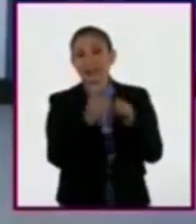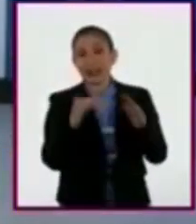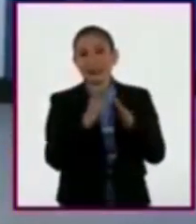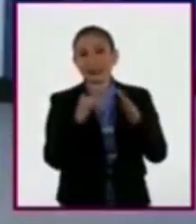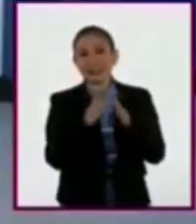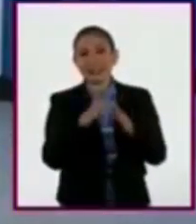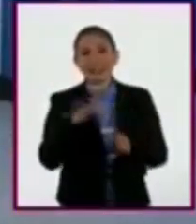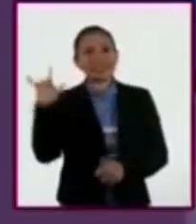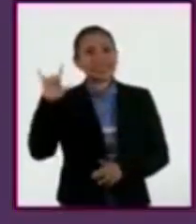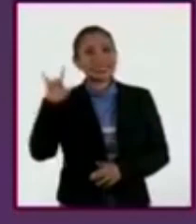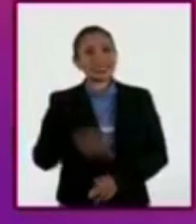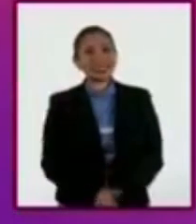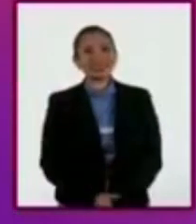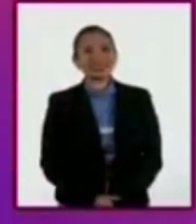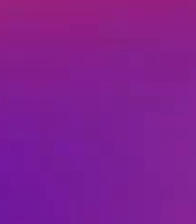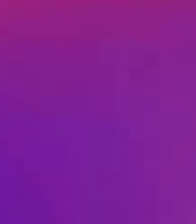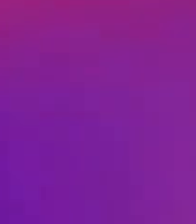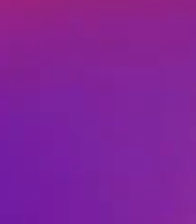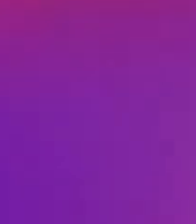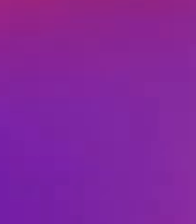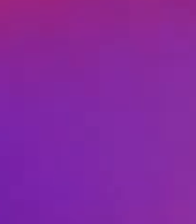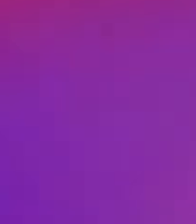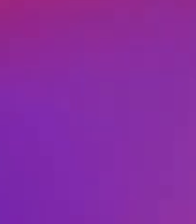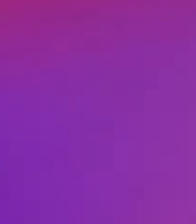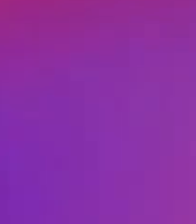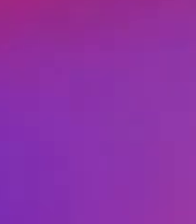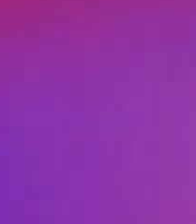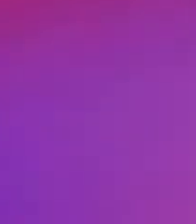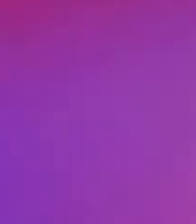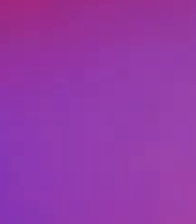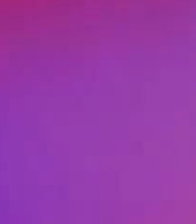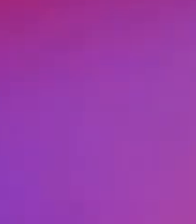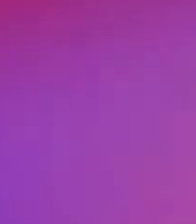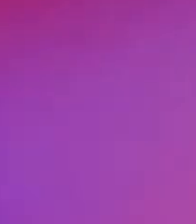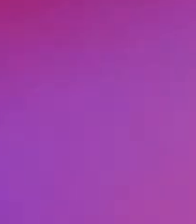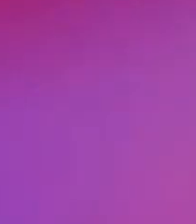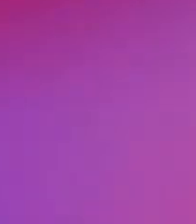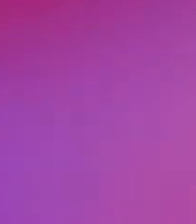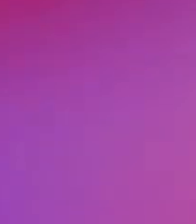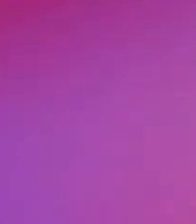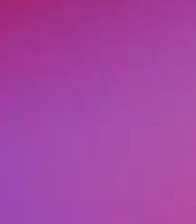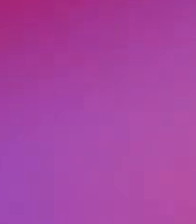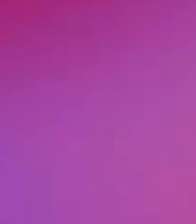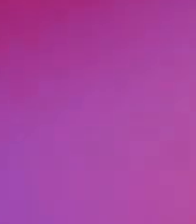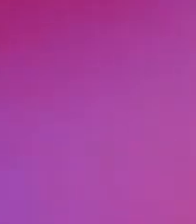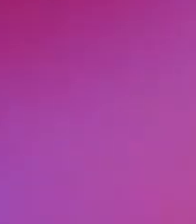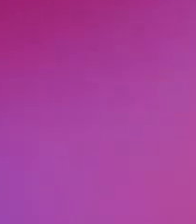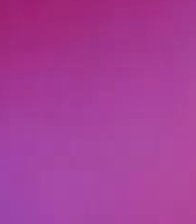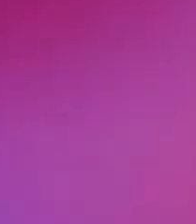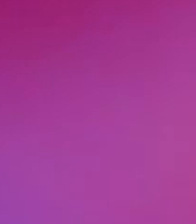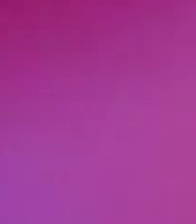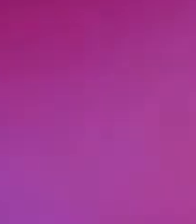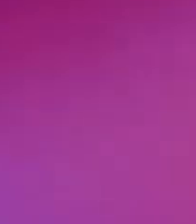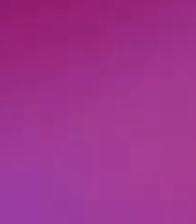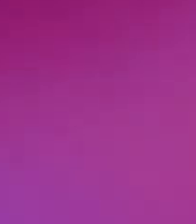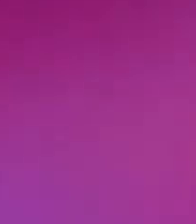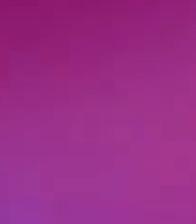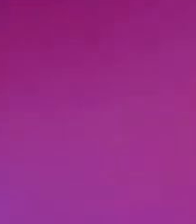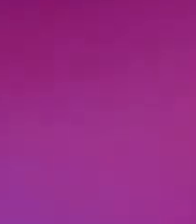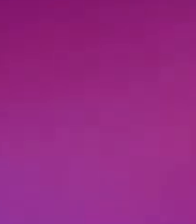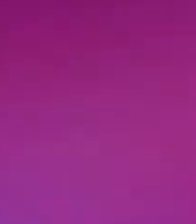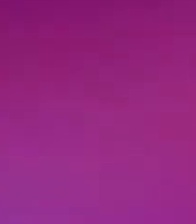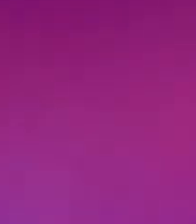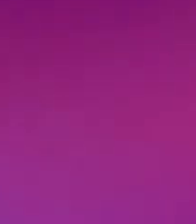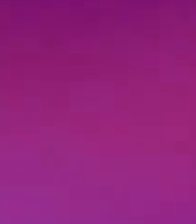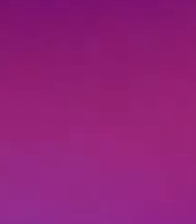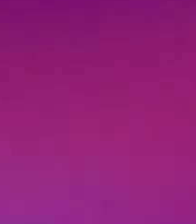casa! Si tienes dudas o necesitas ayuda, llama al Centro de Apoyo Pedagógico a Distancia. El número de teléfono